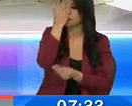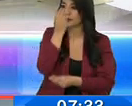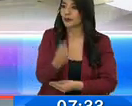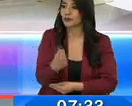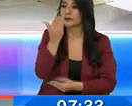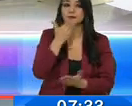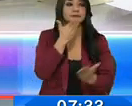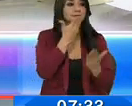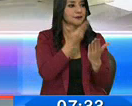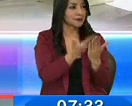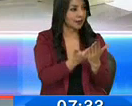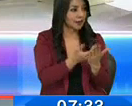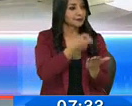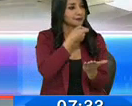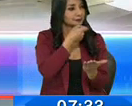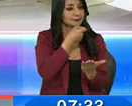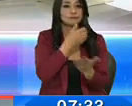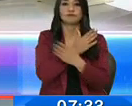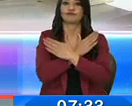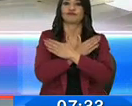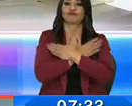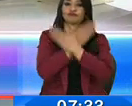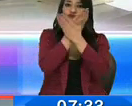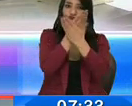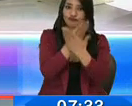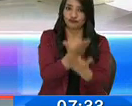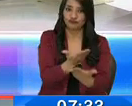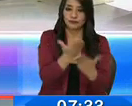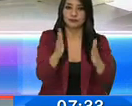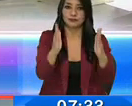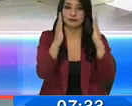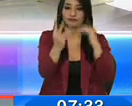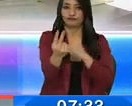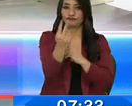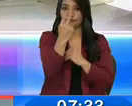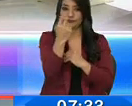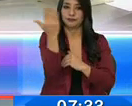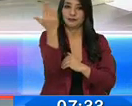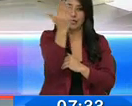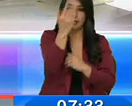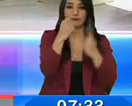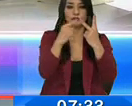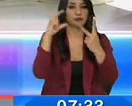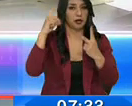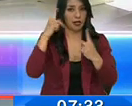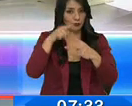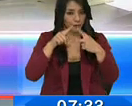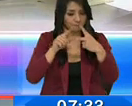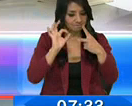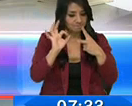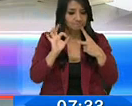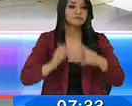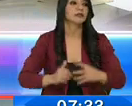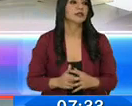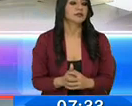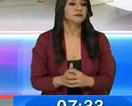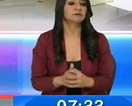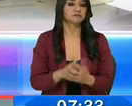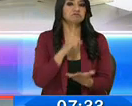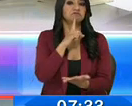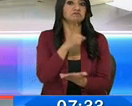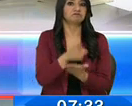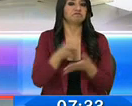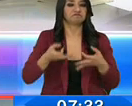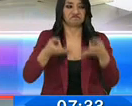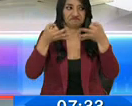Miguel. Gracias por la entrevista. Un saludo cordial también a quienes nos están siguiendo a través de los distintos medios. Y efectivamente